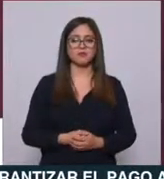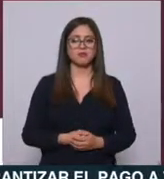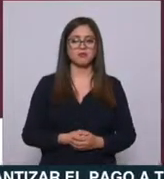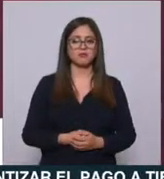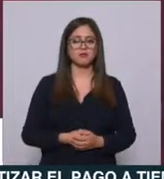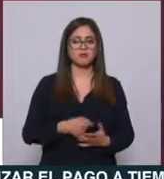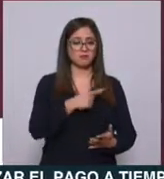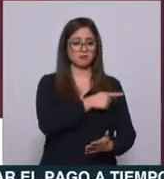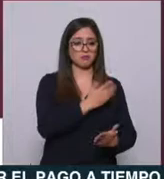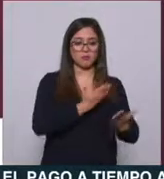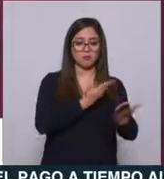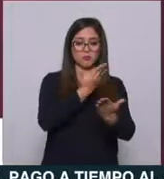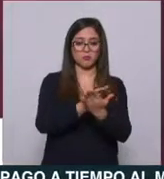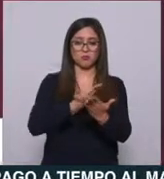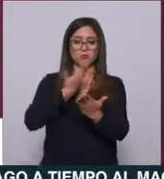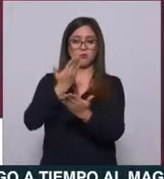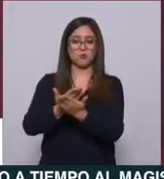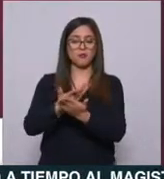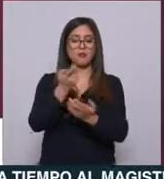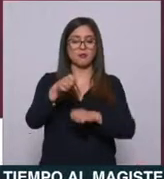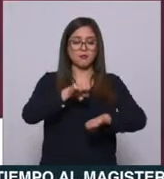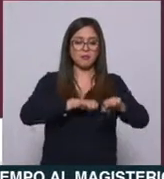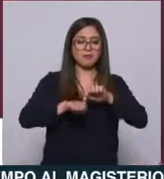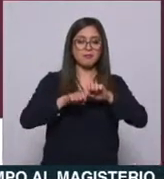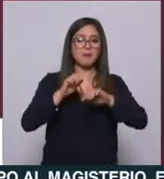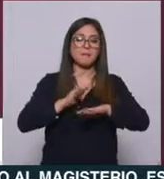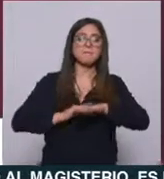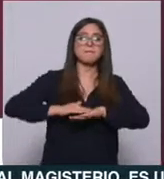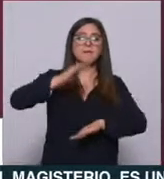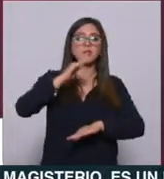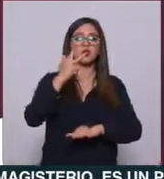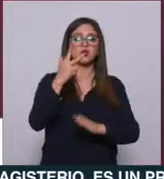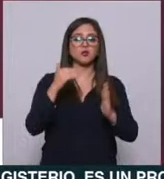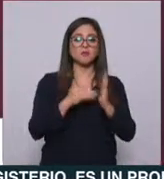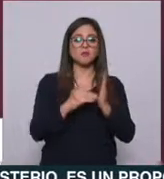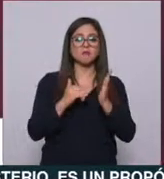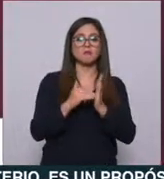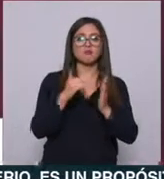8,000 millones de dólares y